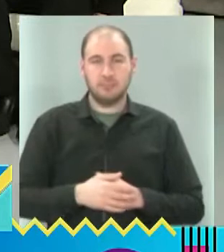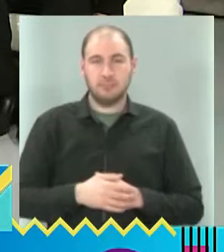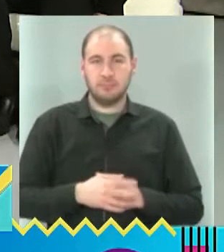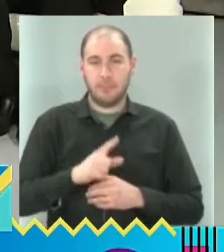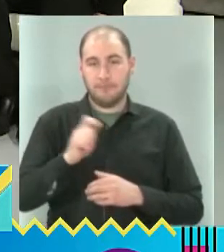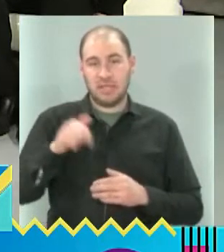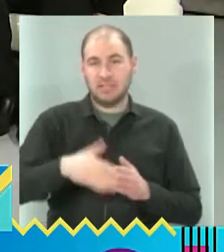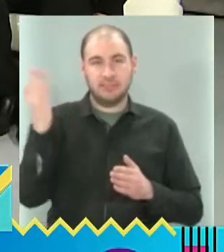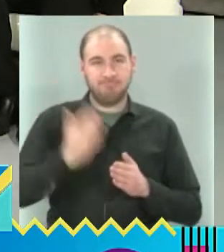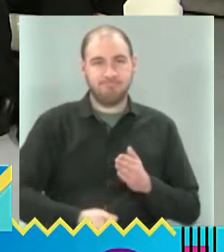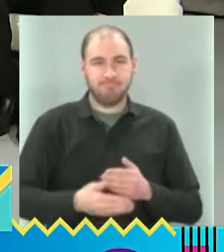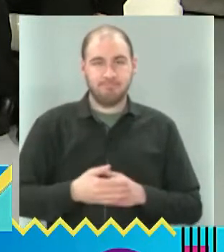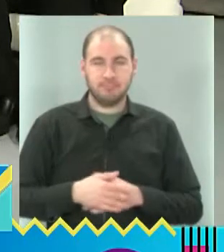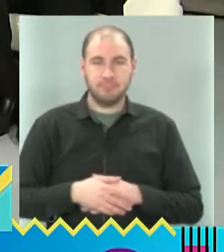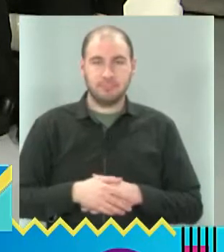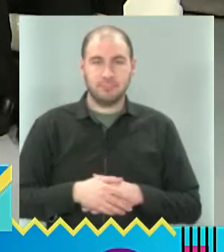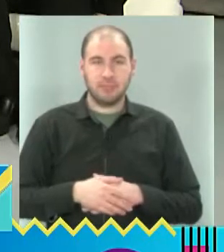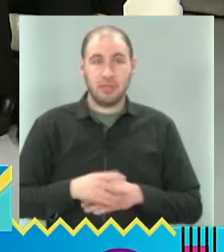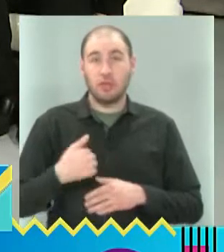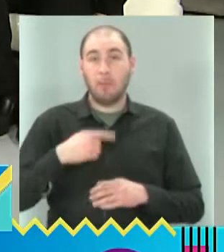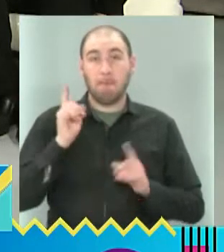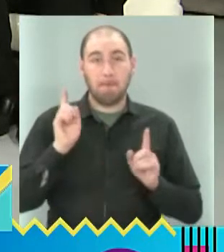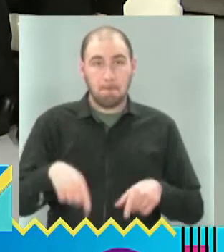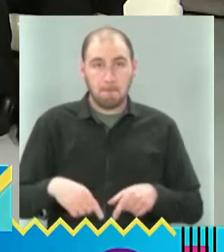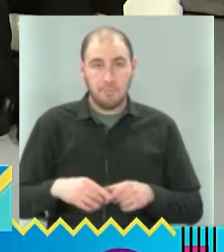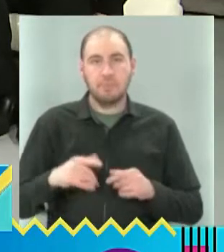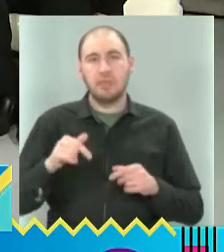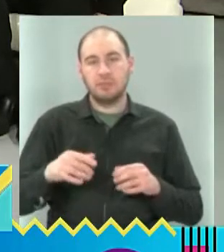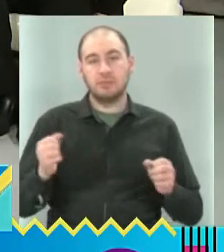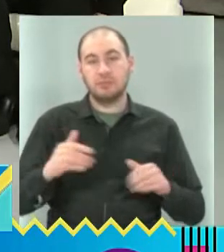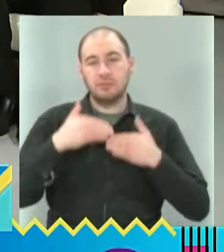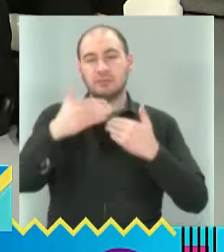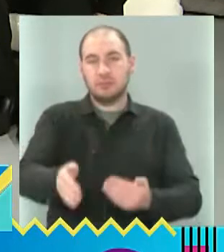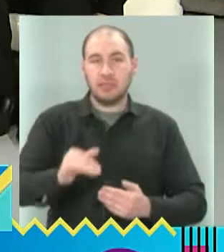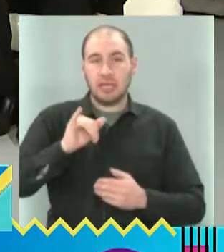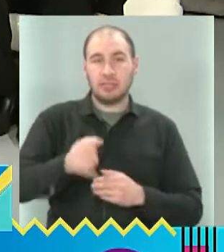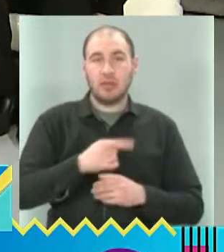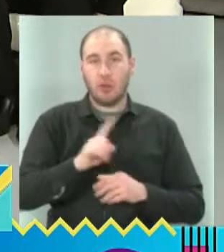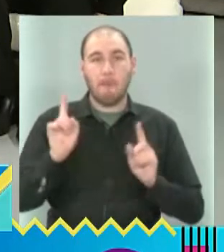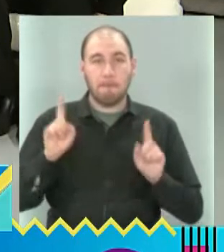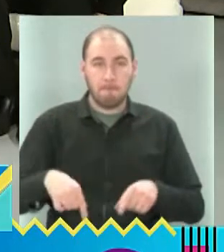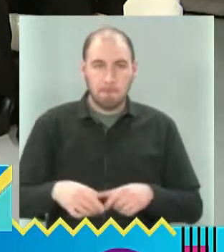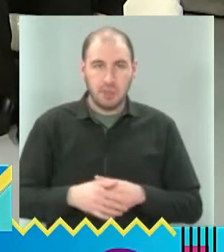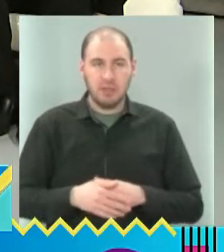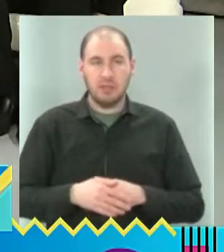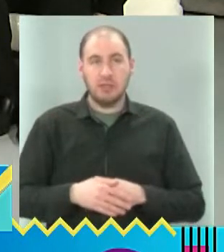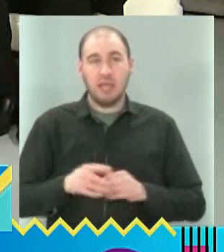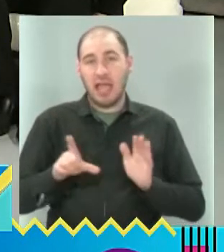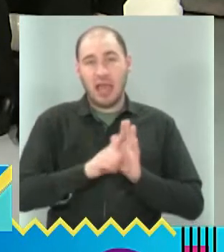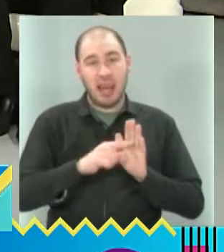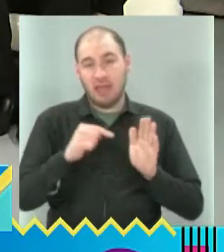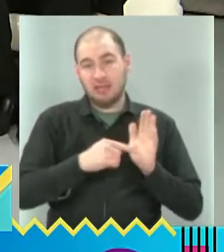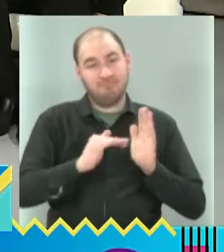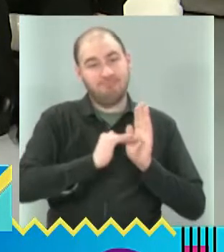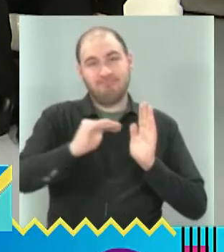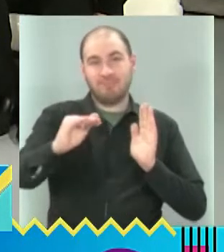entra ya fenece. Desconozco si se va a prorrogar o de todas maneras lo más estable es la ley.